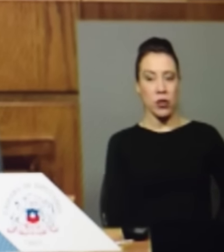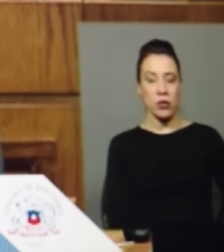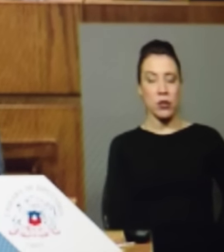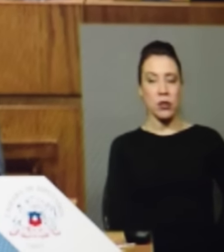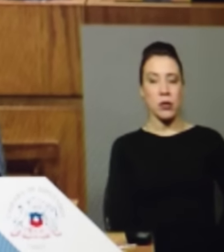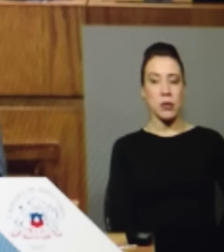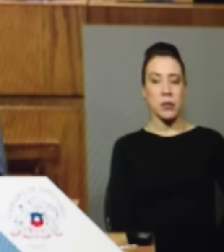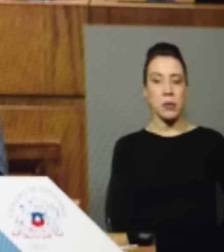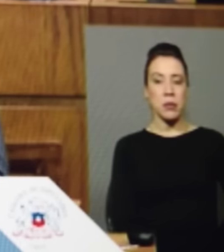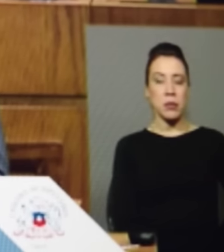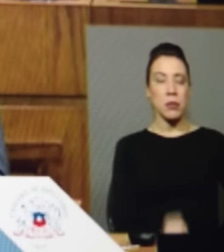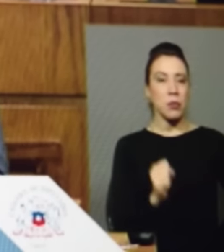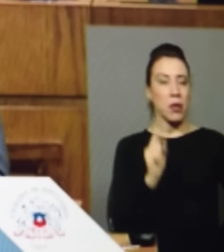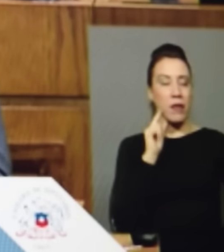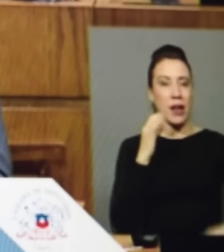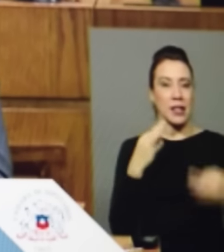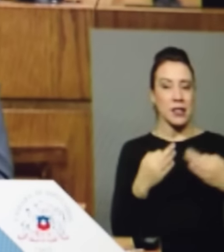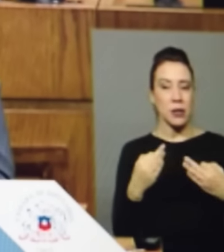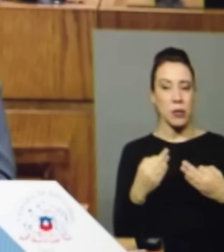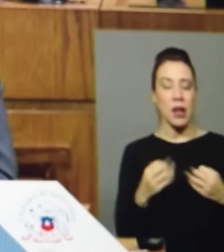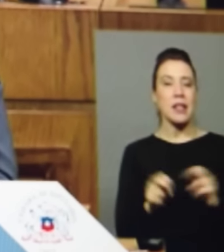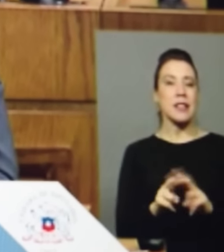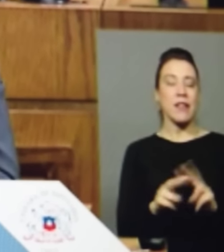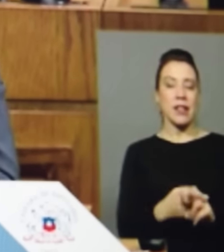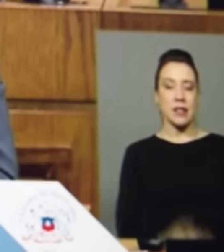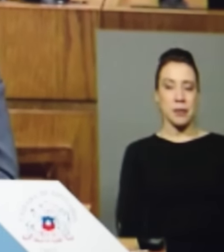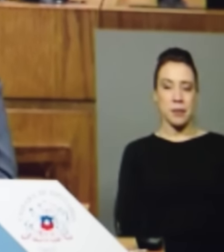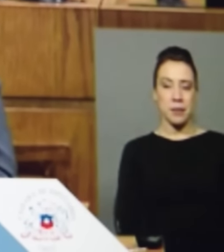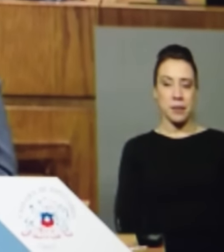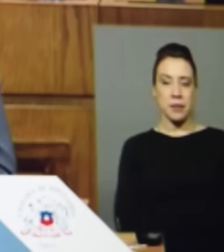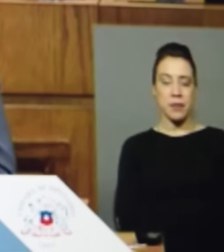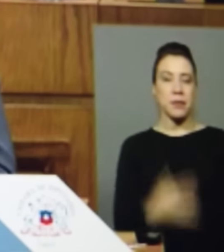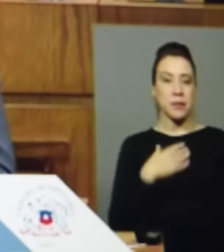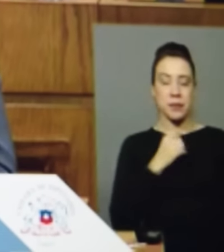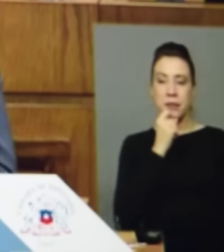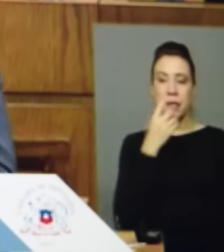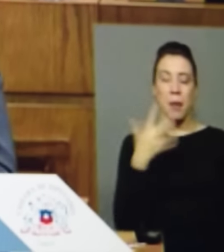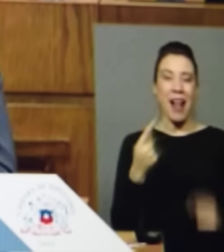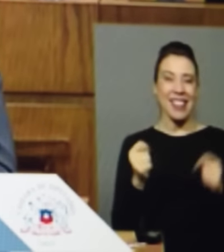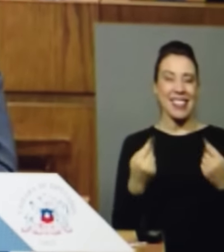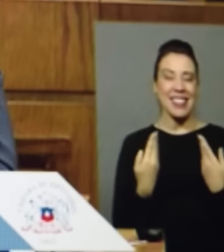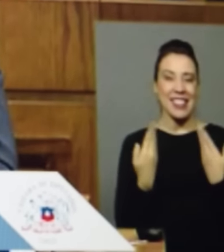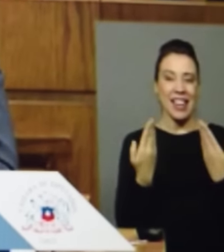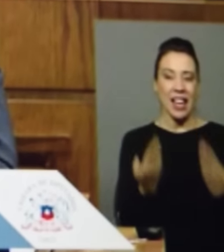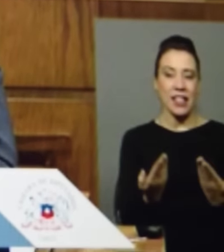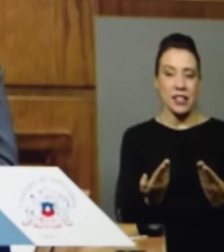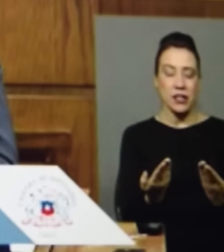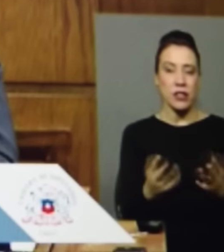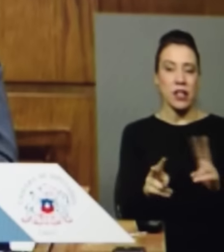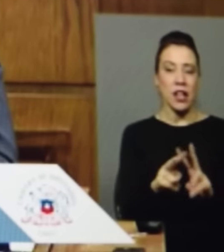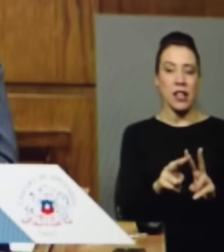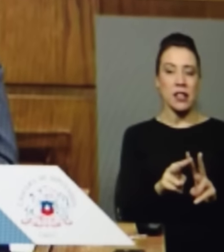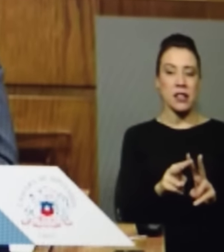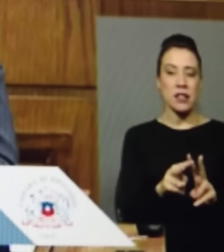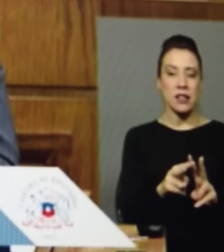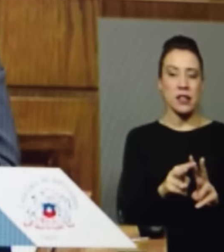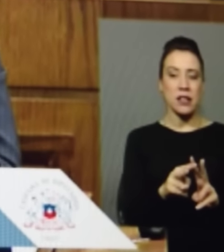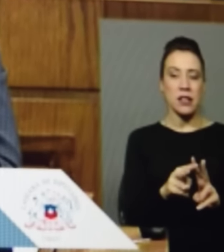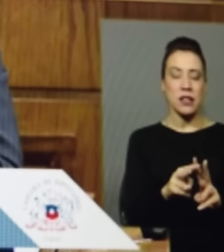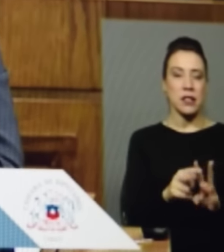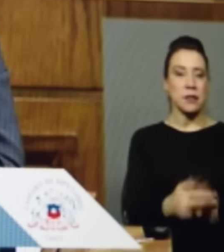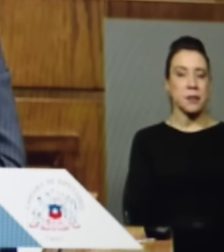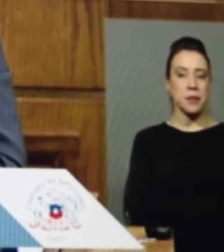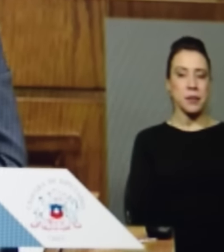obviamente se puedan tener la certeza de que se van a realizar. Quiero denunciar el maltrato que ha tenido, al parecer,